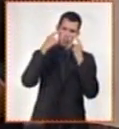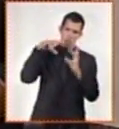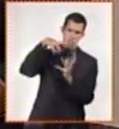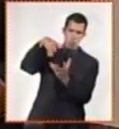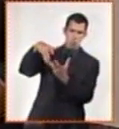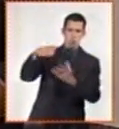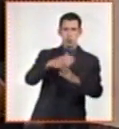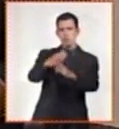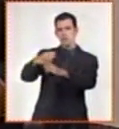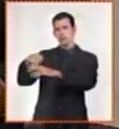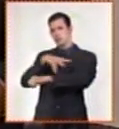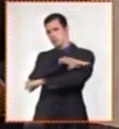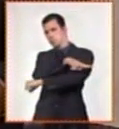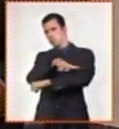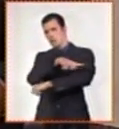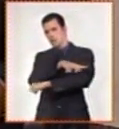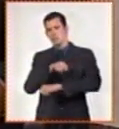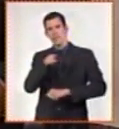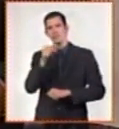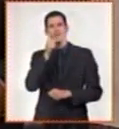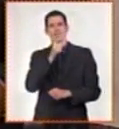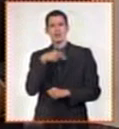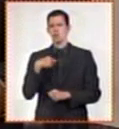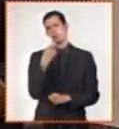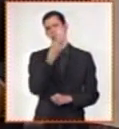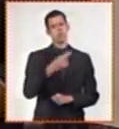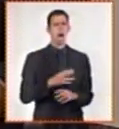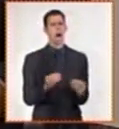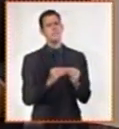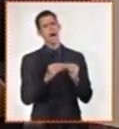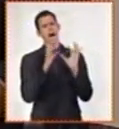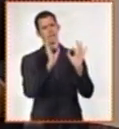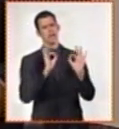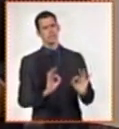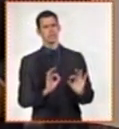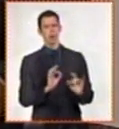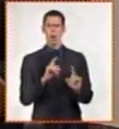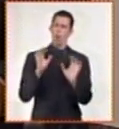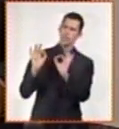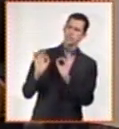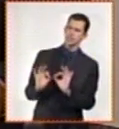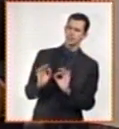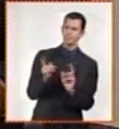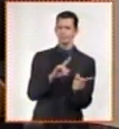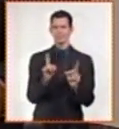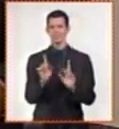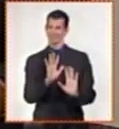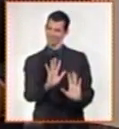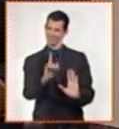proceso histórico largo y complejo. La multipolarización mundial surgió en